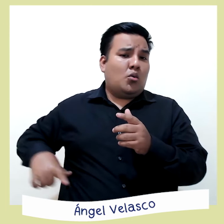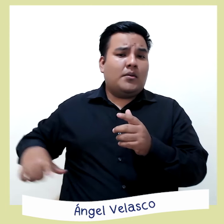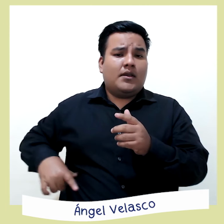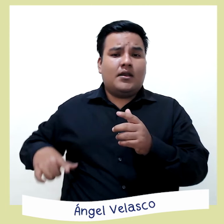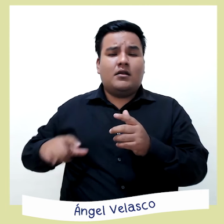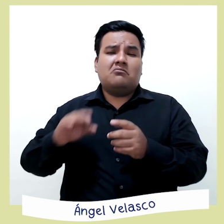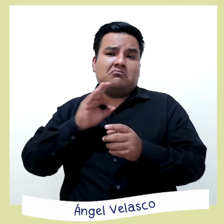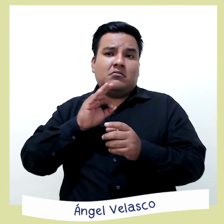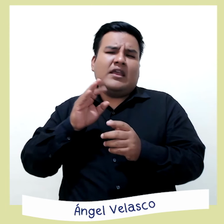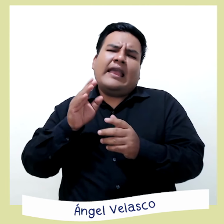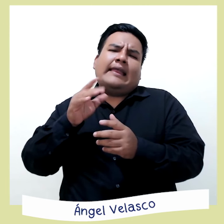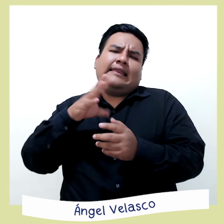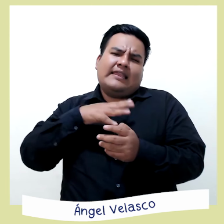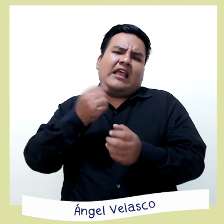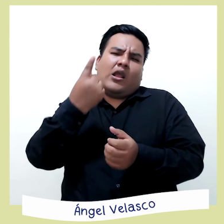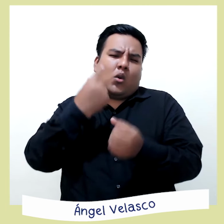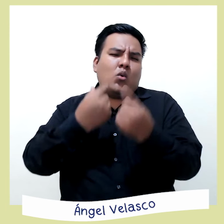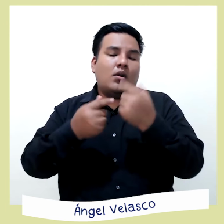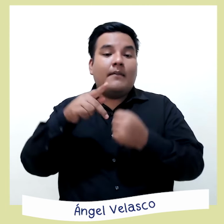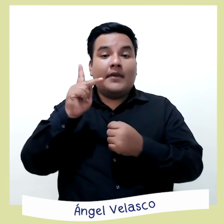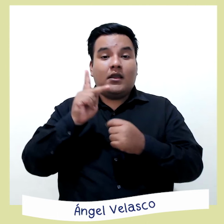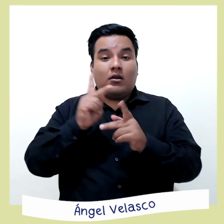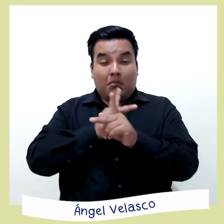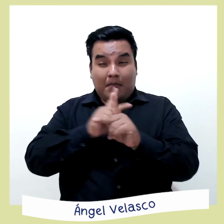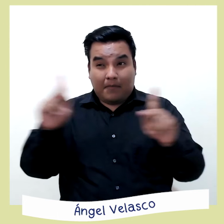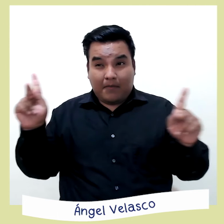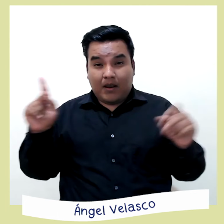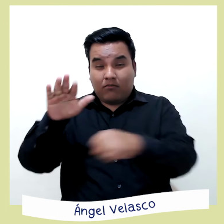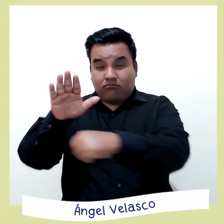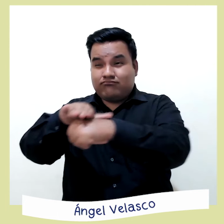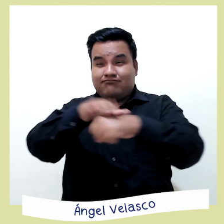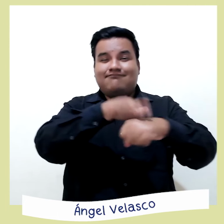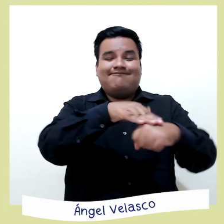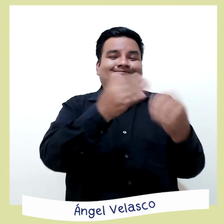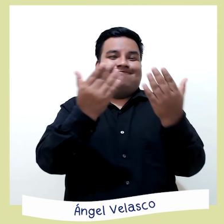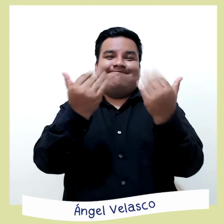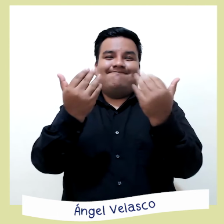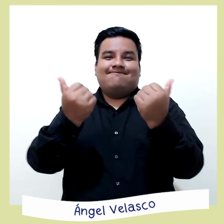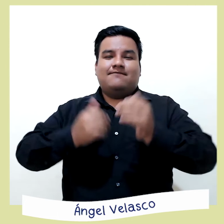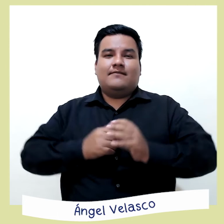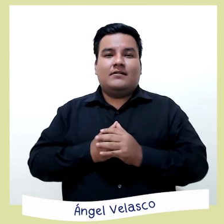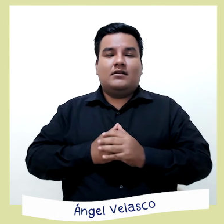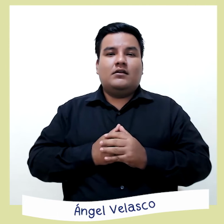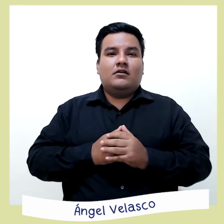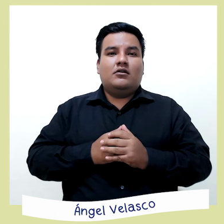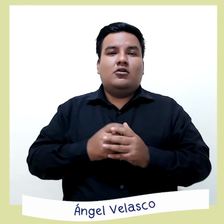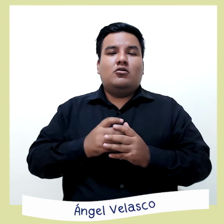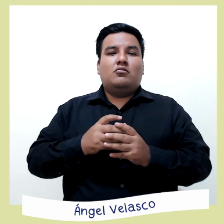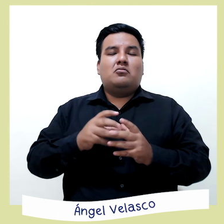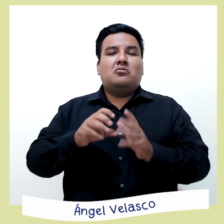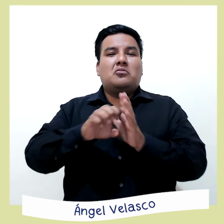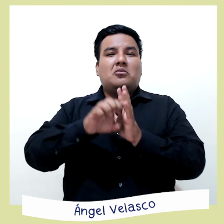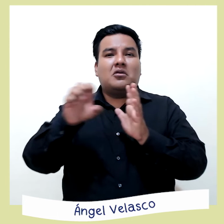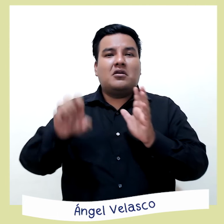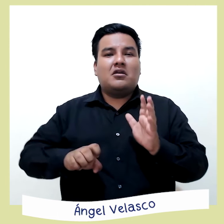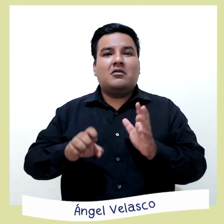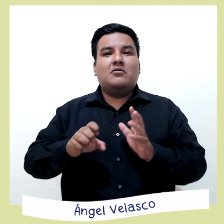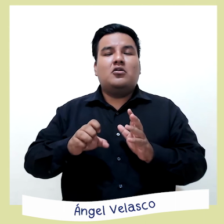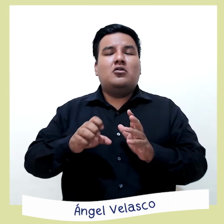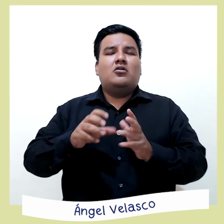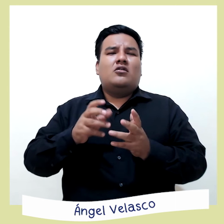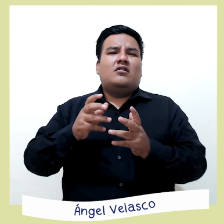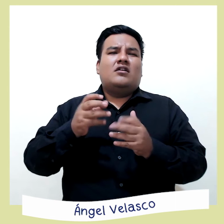diera posibilidades de que pudiéramos ser incluidas en los aparatos de gobierno, sí hay una que otra, pero no